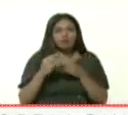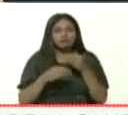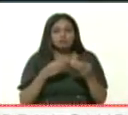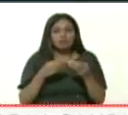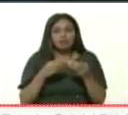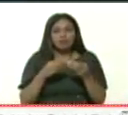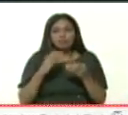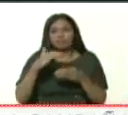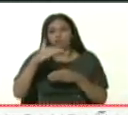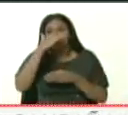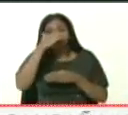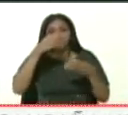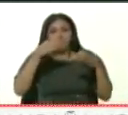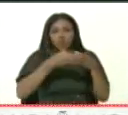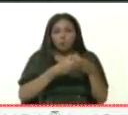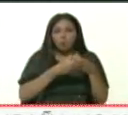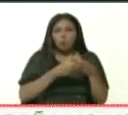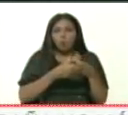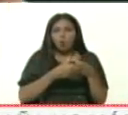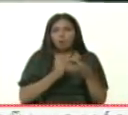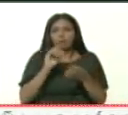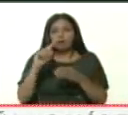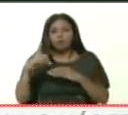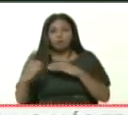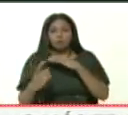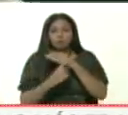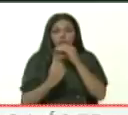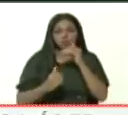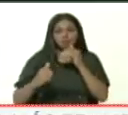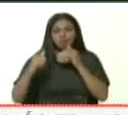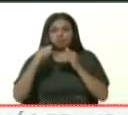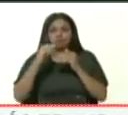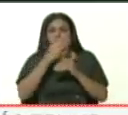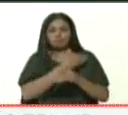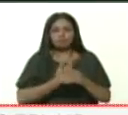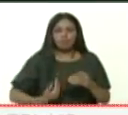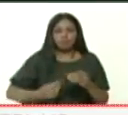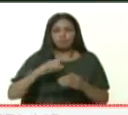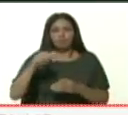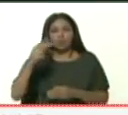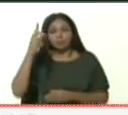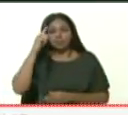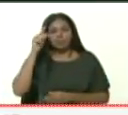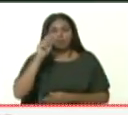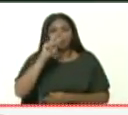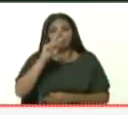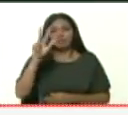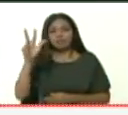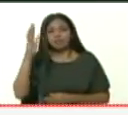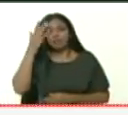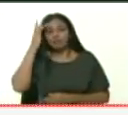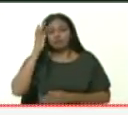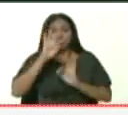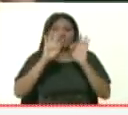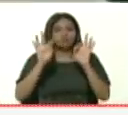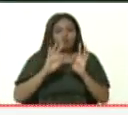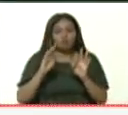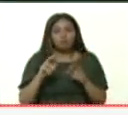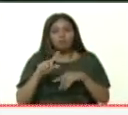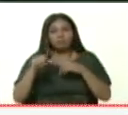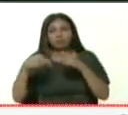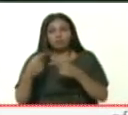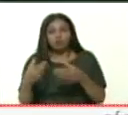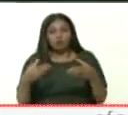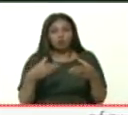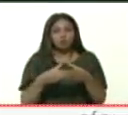Rastrojos después, como se suponía que Juan Guaidó iba a asumir el poder dos días después, el 23 de febrero, era una forma en la cual después la banda